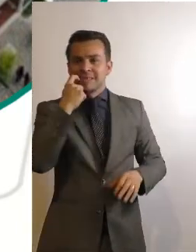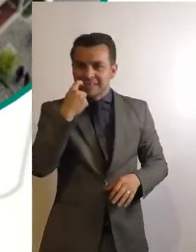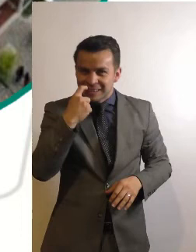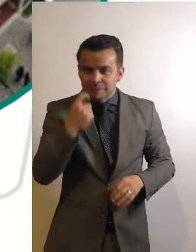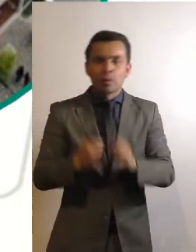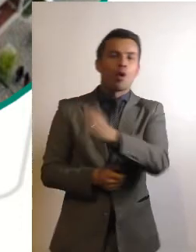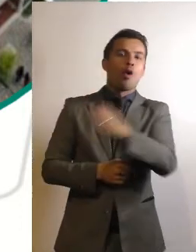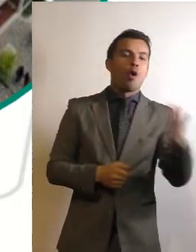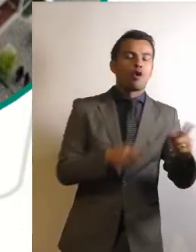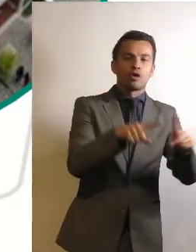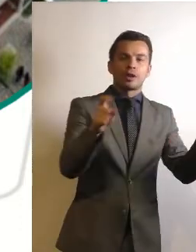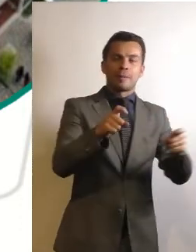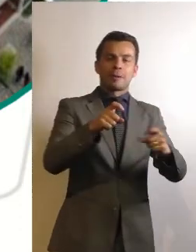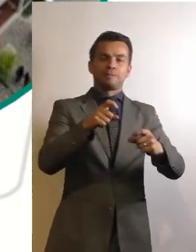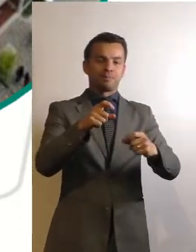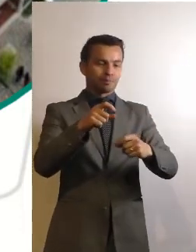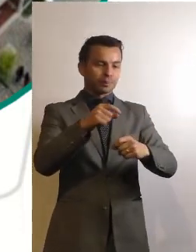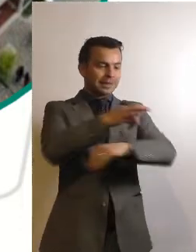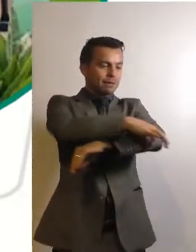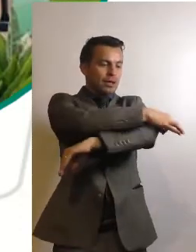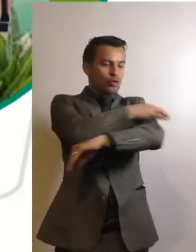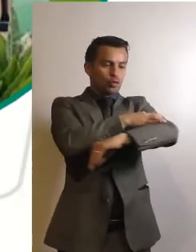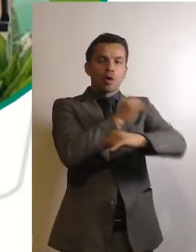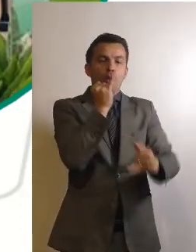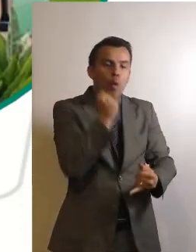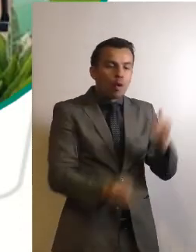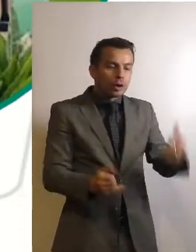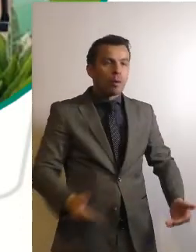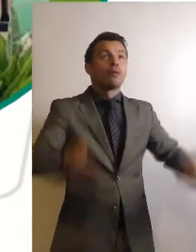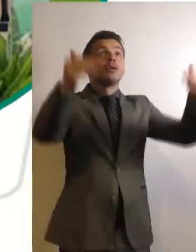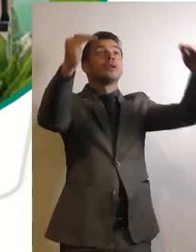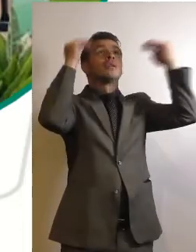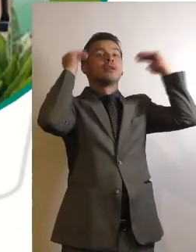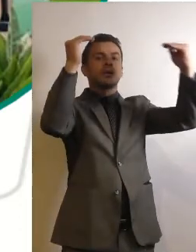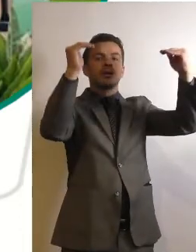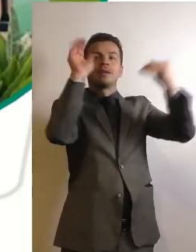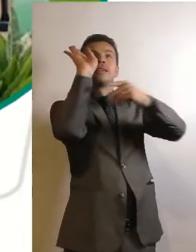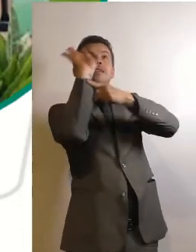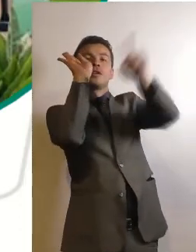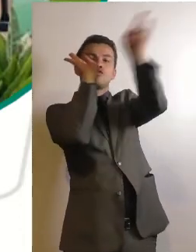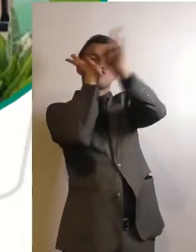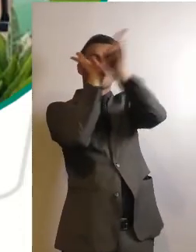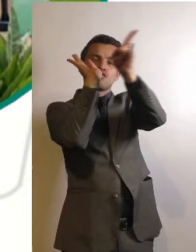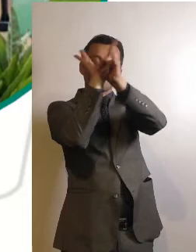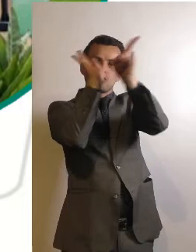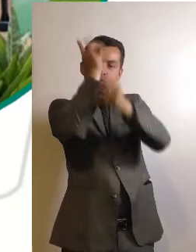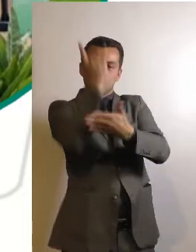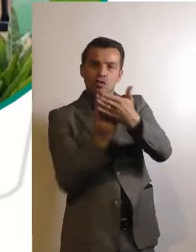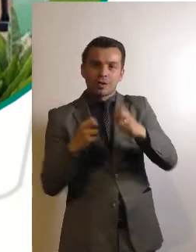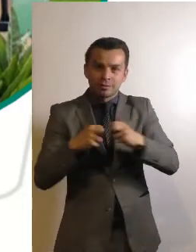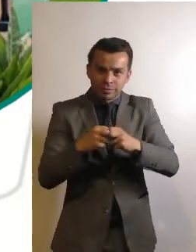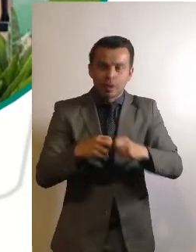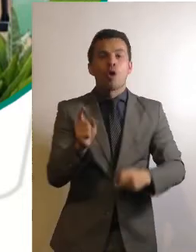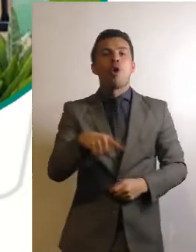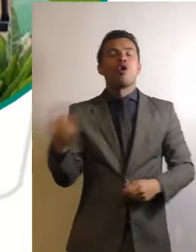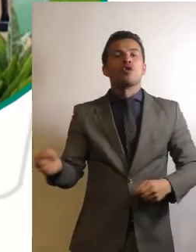estructuración de las celdas fotovoltaicas a lo largo de la universidad, la reutilización de las pérgolas, tanto en el